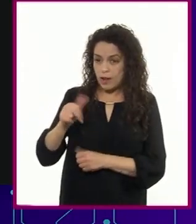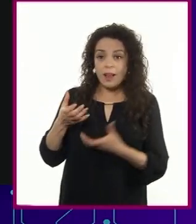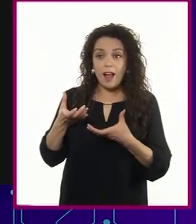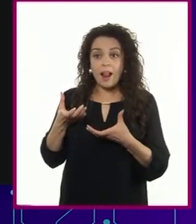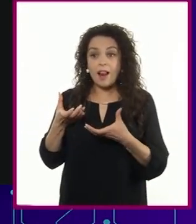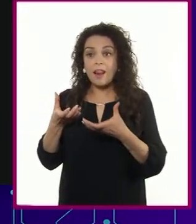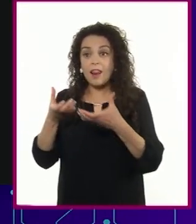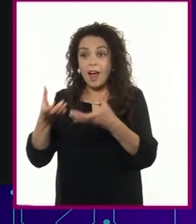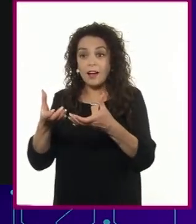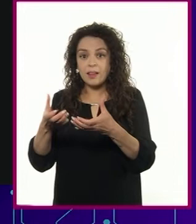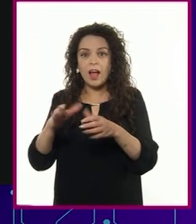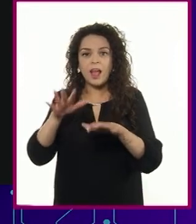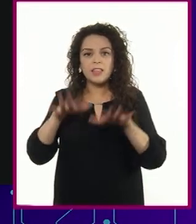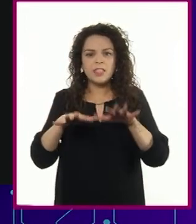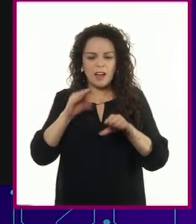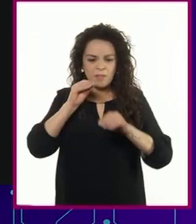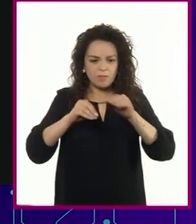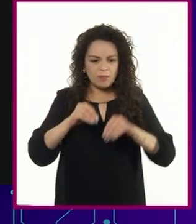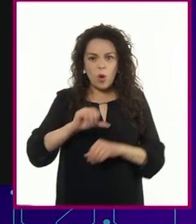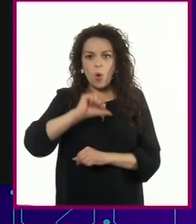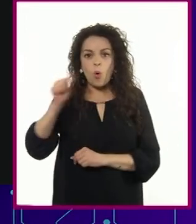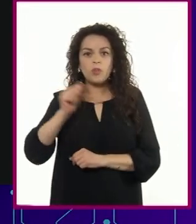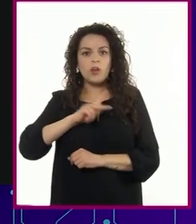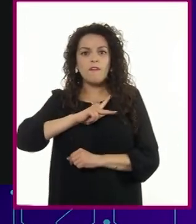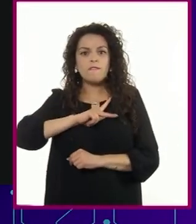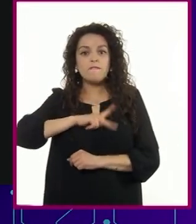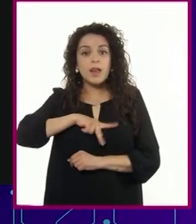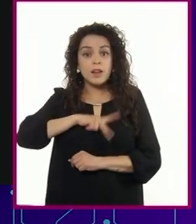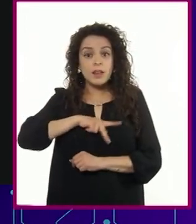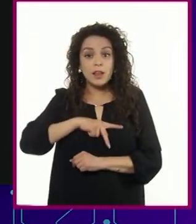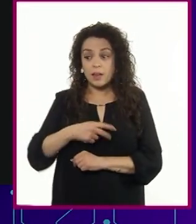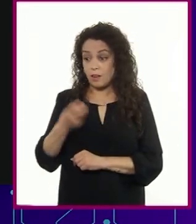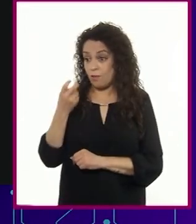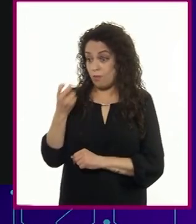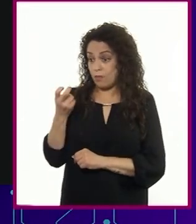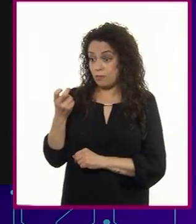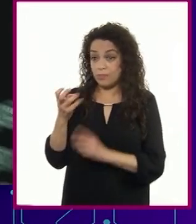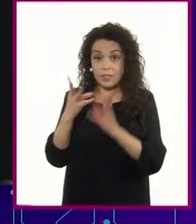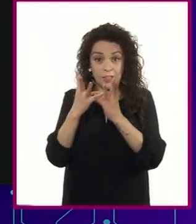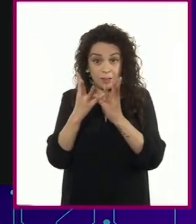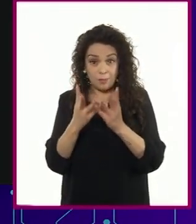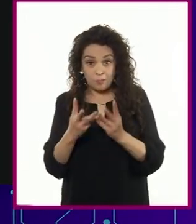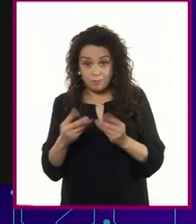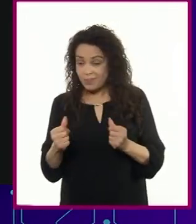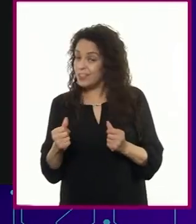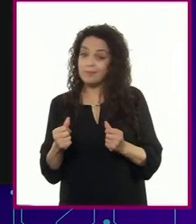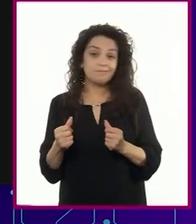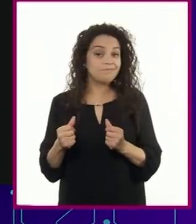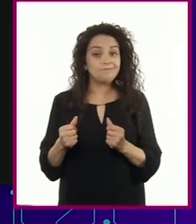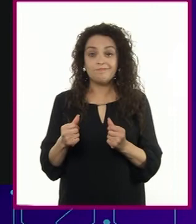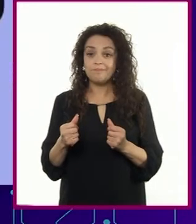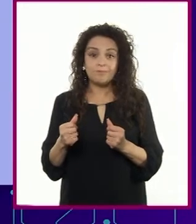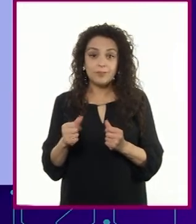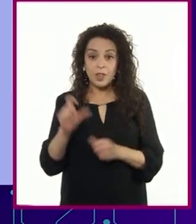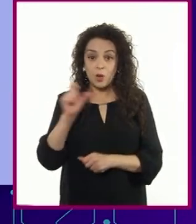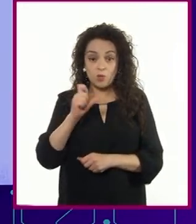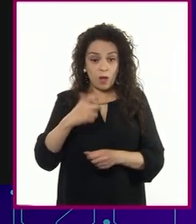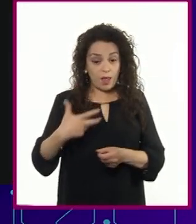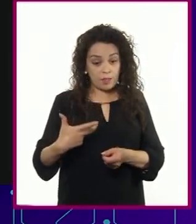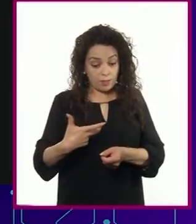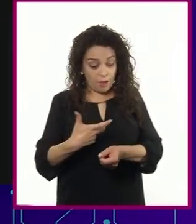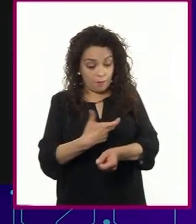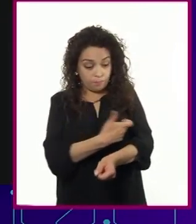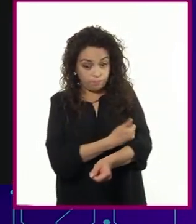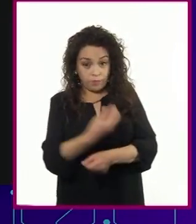veces se corta con otros venenos. Estos aditivos no se disuelven completamente, y cuando se inyectan dentro